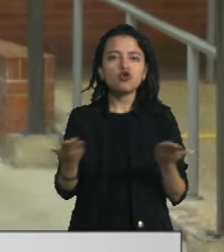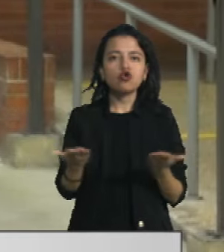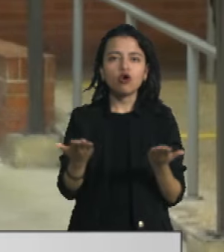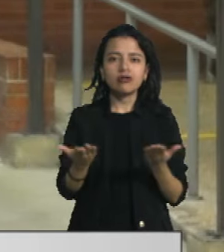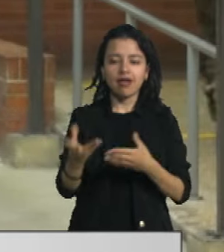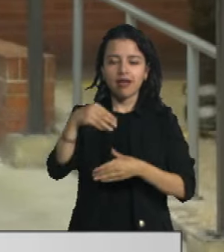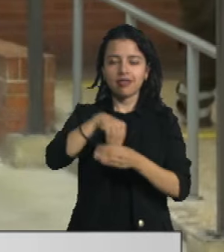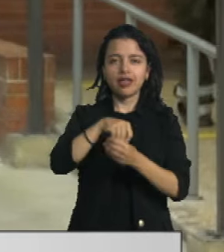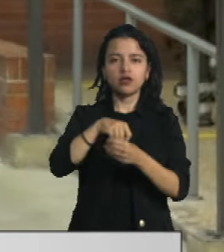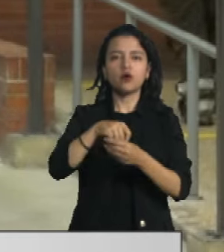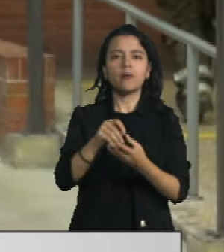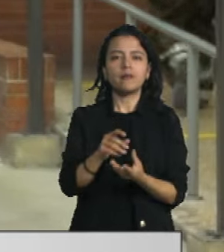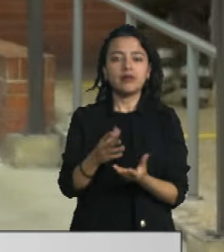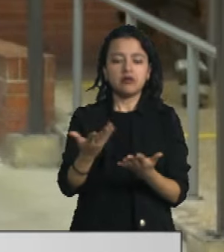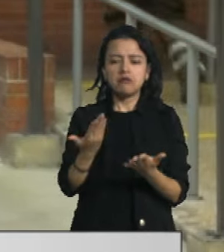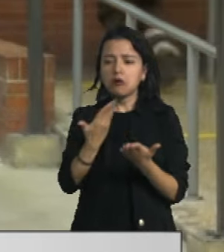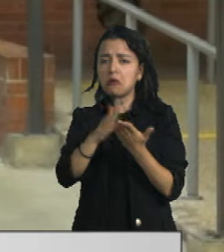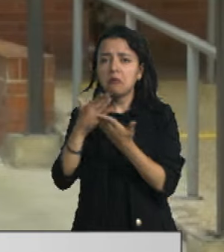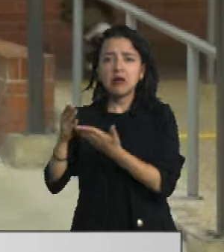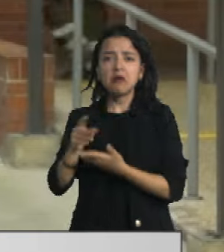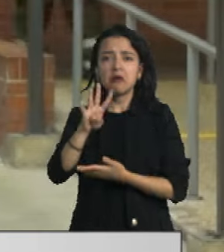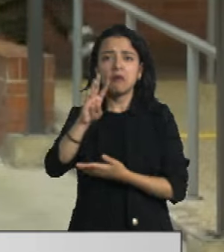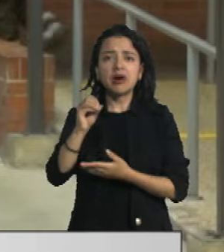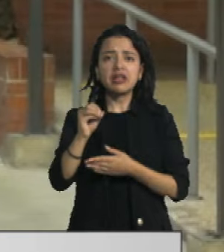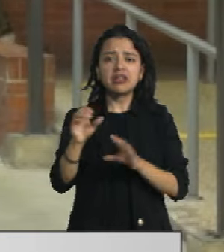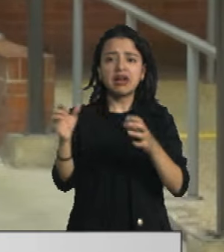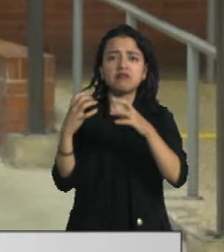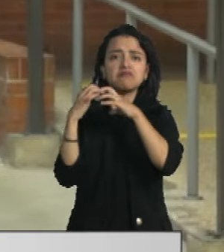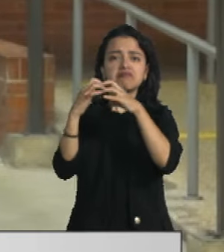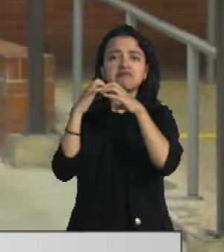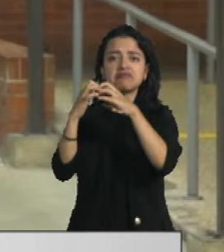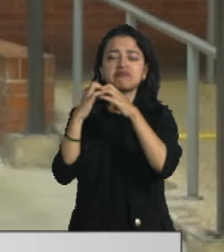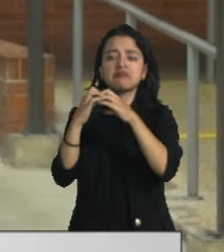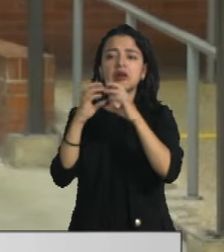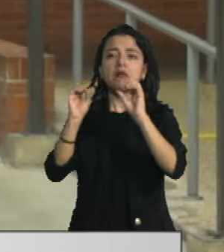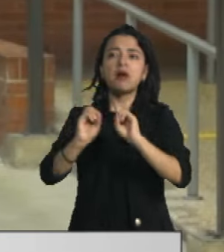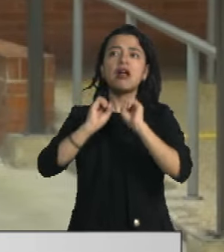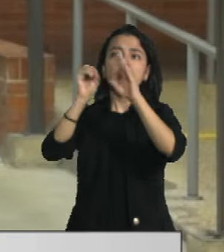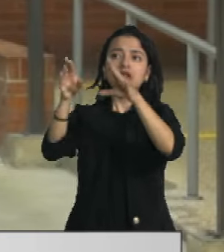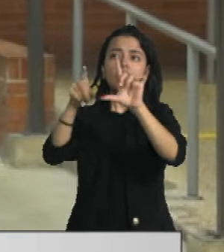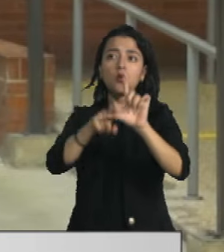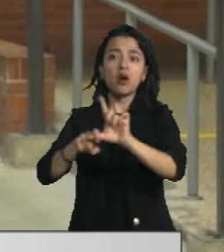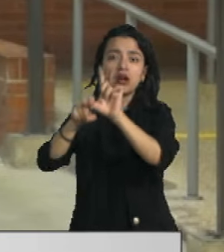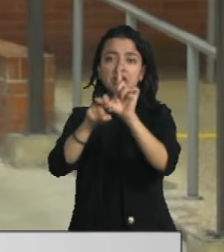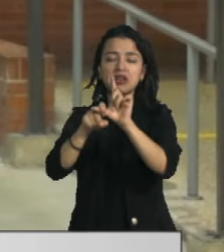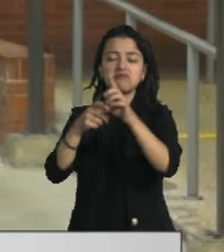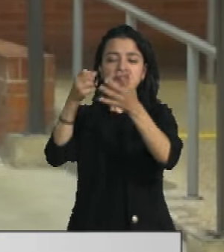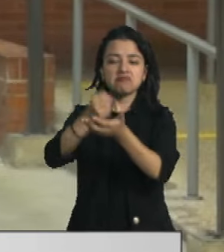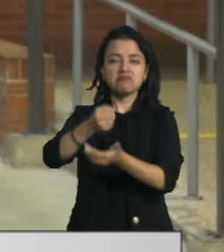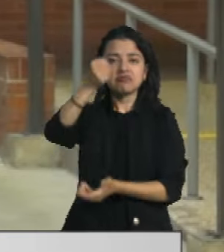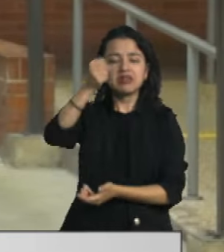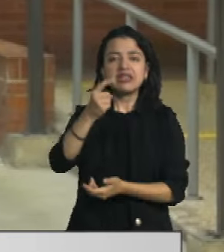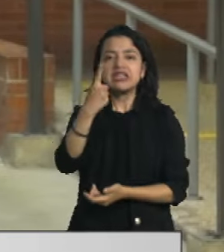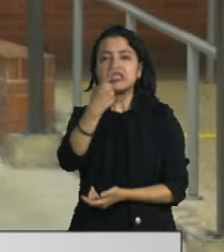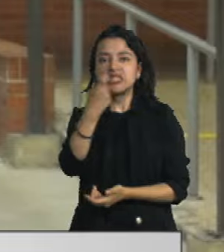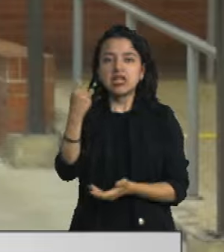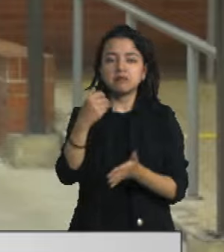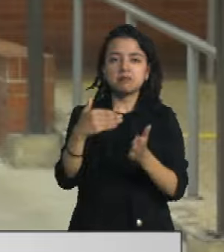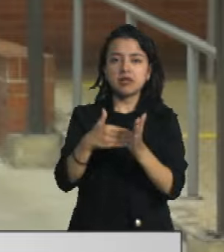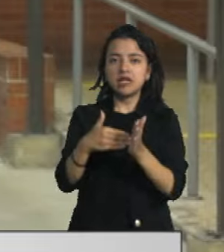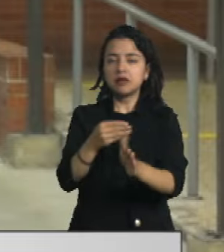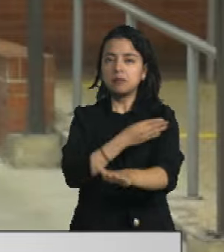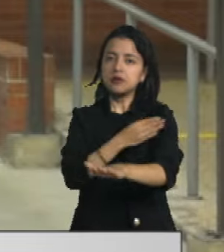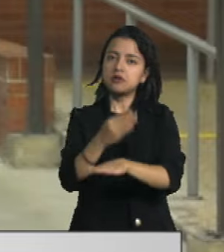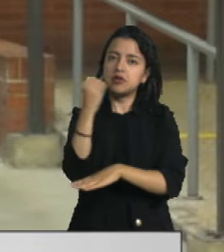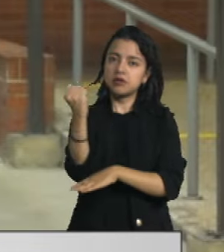la entidad por la compra de 40 carrotanques destinados al departamento de La Guajira por más de 100 mil millones de pesos. Estos son parte